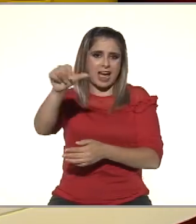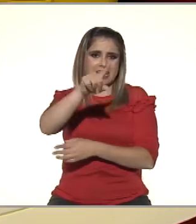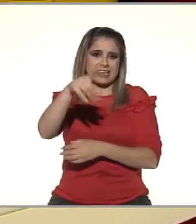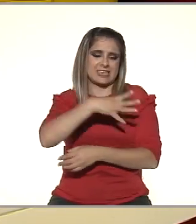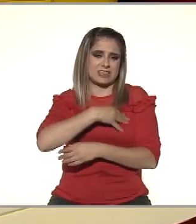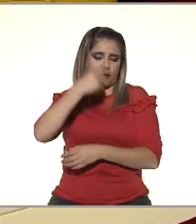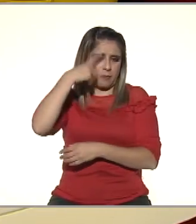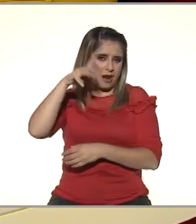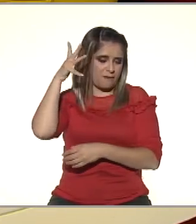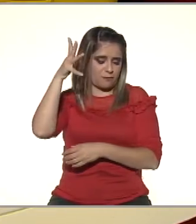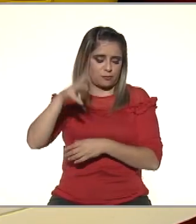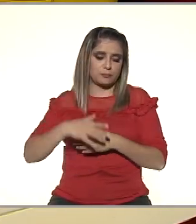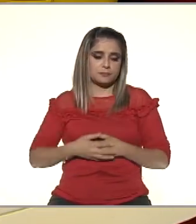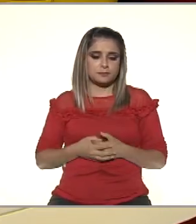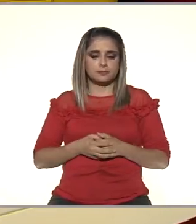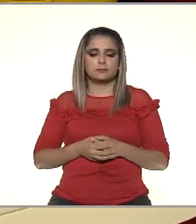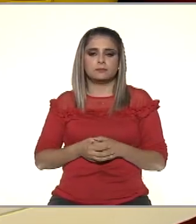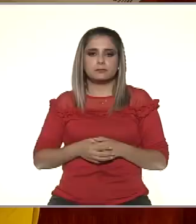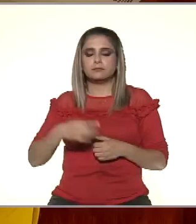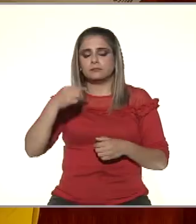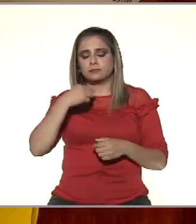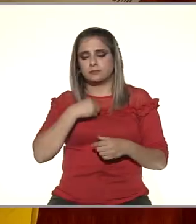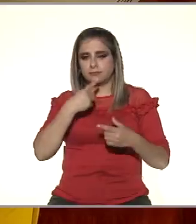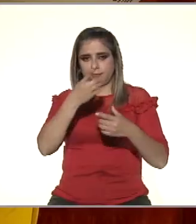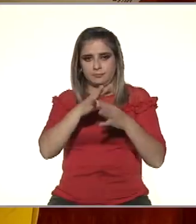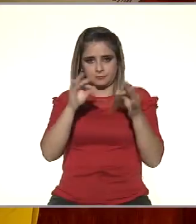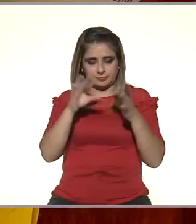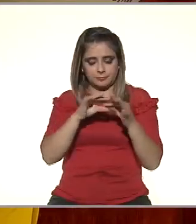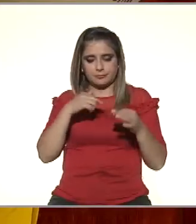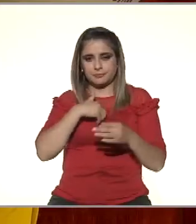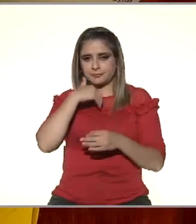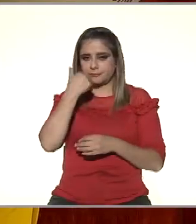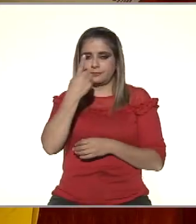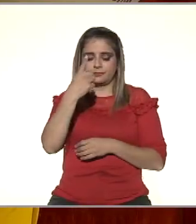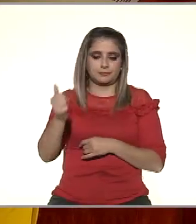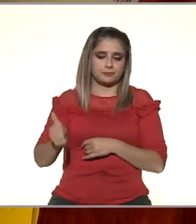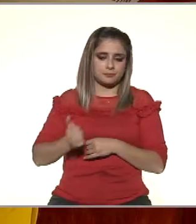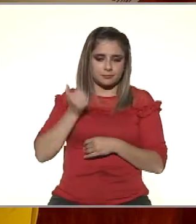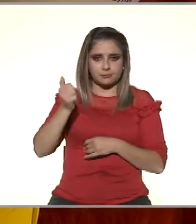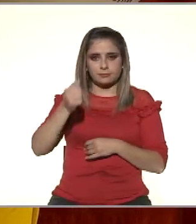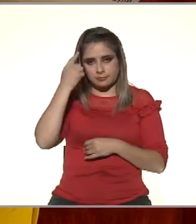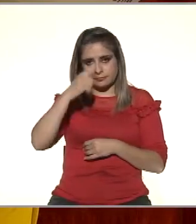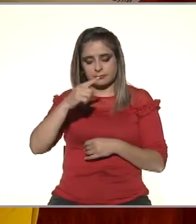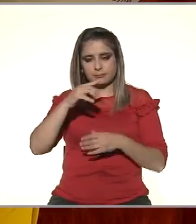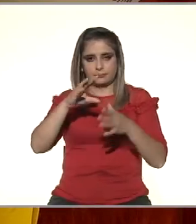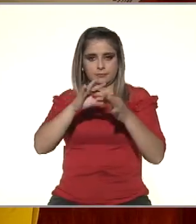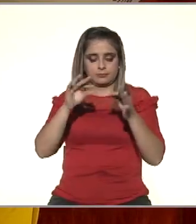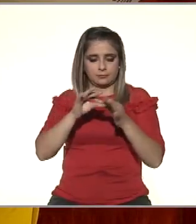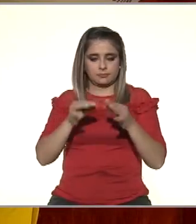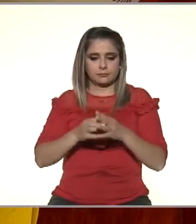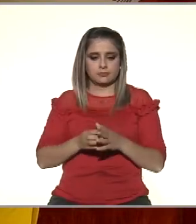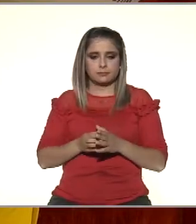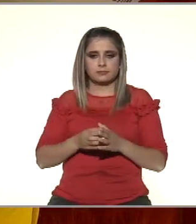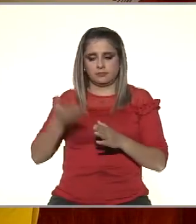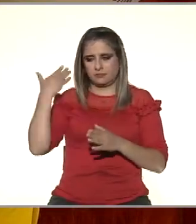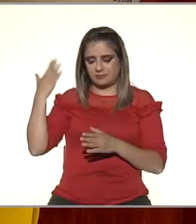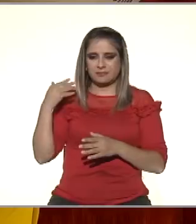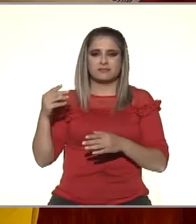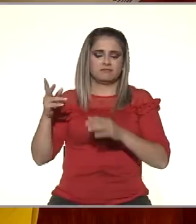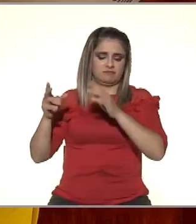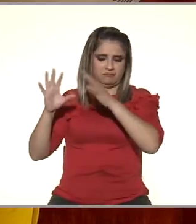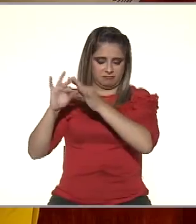su futuro, para su vida. Yo les diría algo y me gustaría aprovechar para tocar un tema que hemos tocado poco. Se ha mencionado en